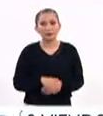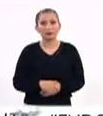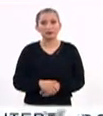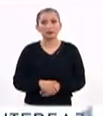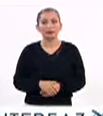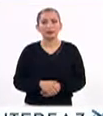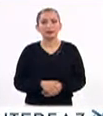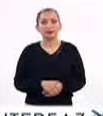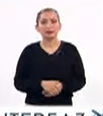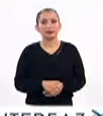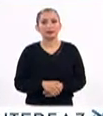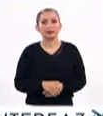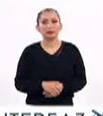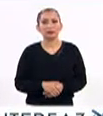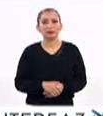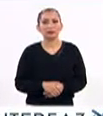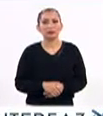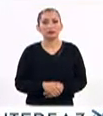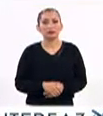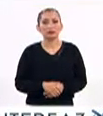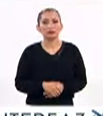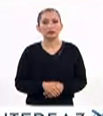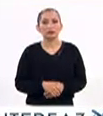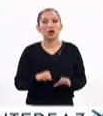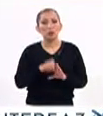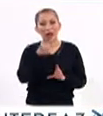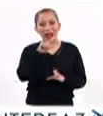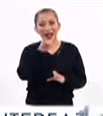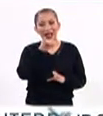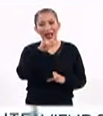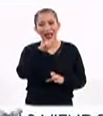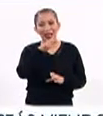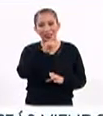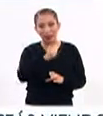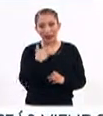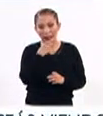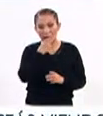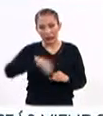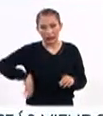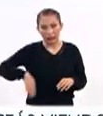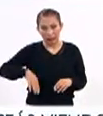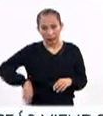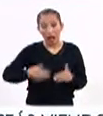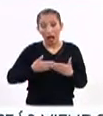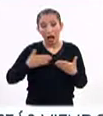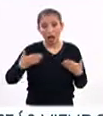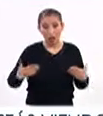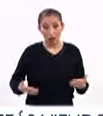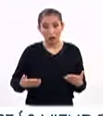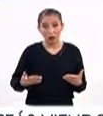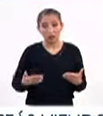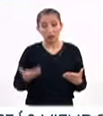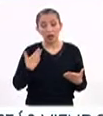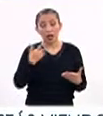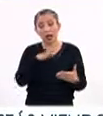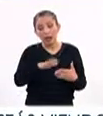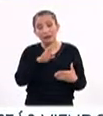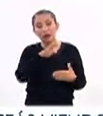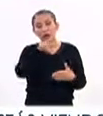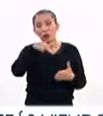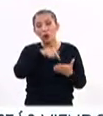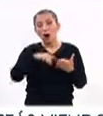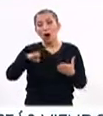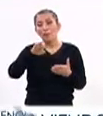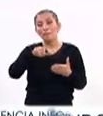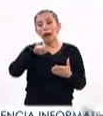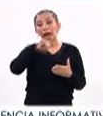idiomas. Y como Alejandra ha mencionado, ahora zona Bajío